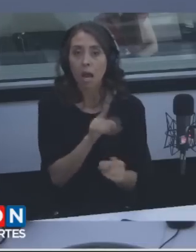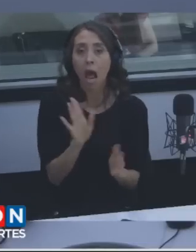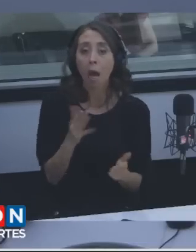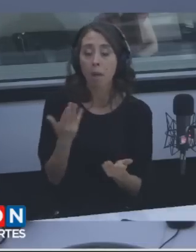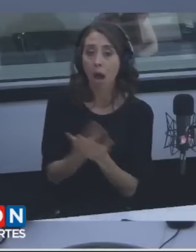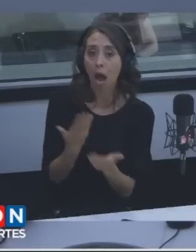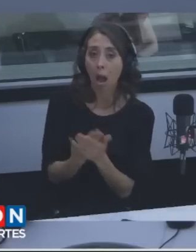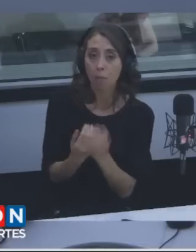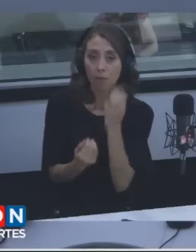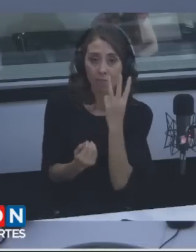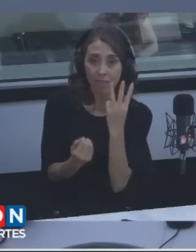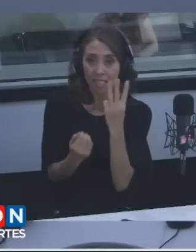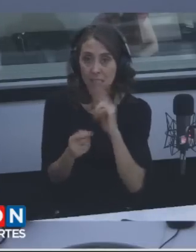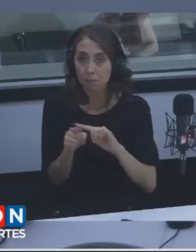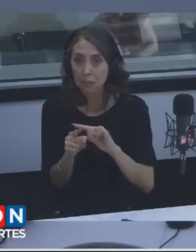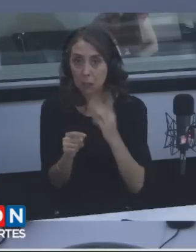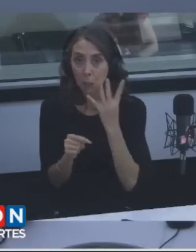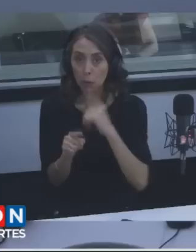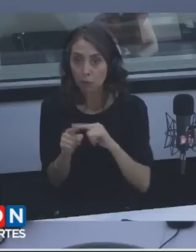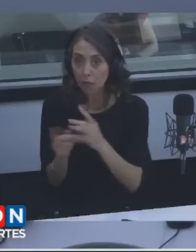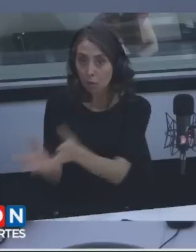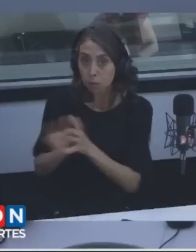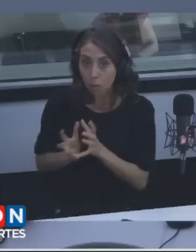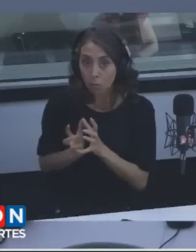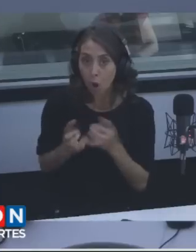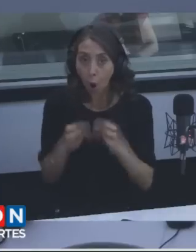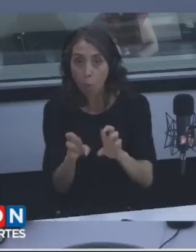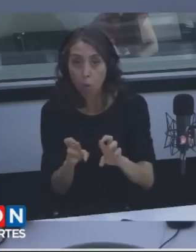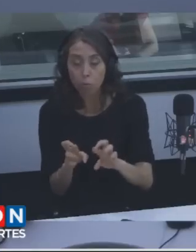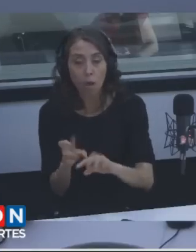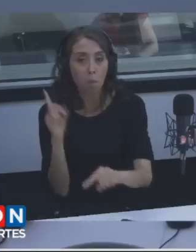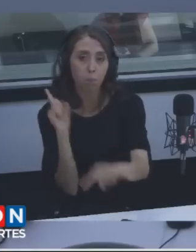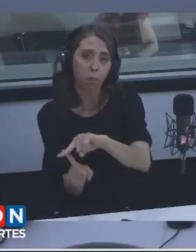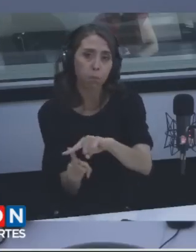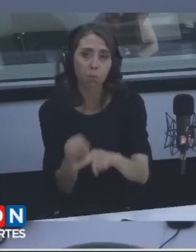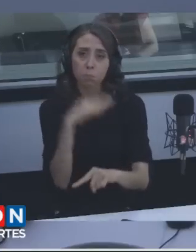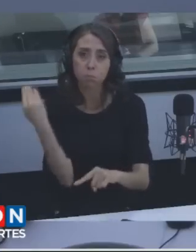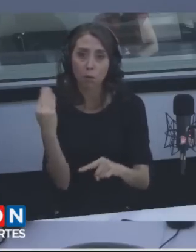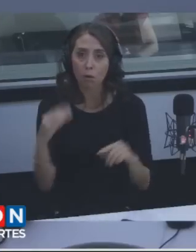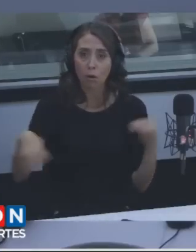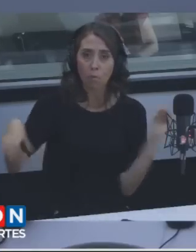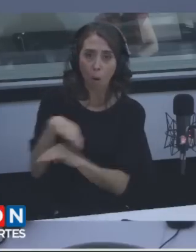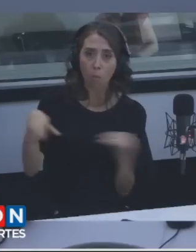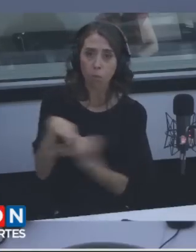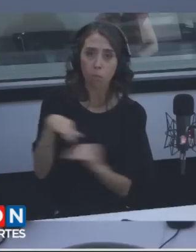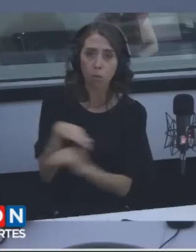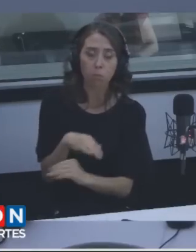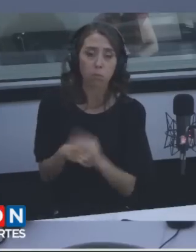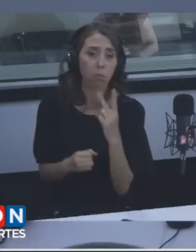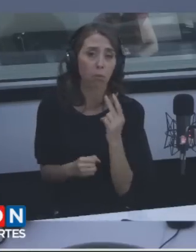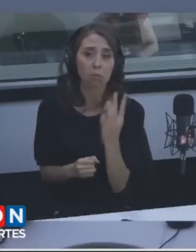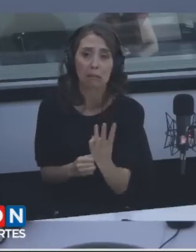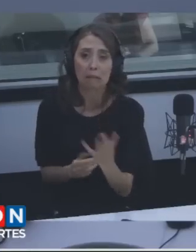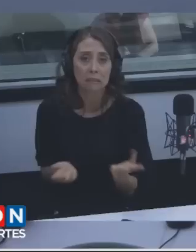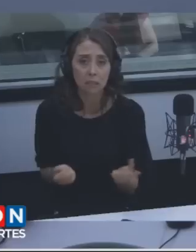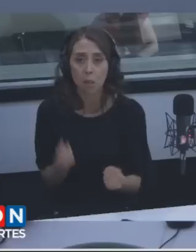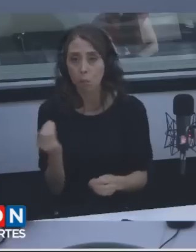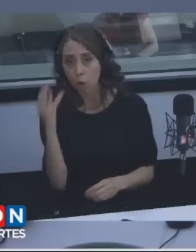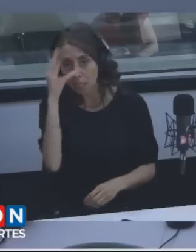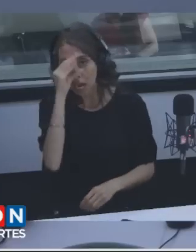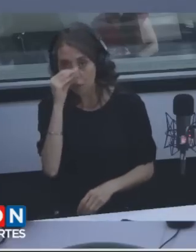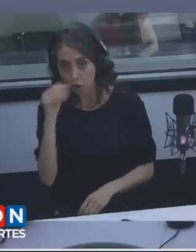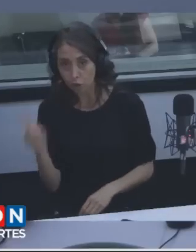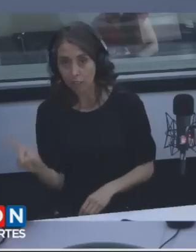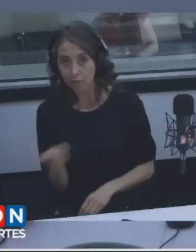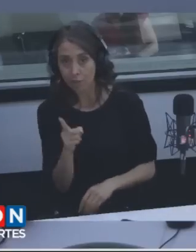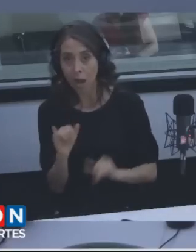aprovechan 3 o 4 instancias y te matan. Te meten 2 o 3 jugadas. O sea, si a Buonanotte tú lo dejas entrar